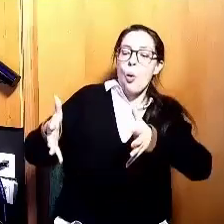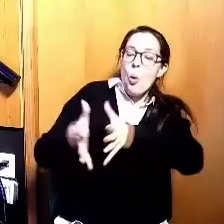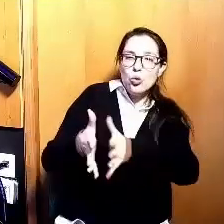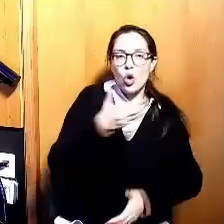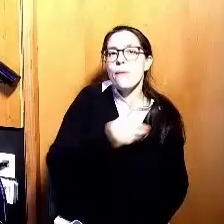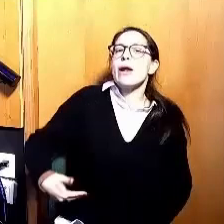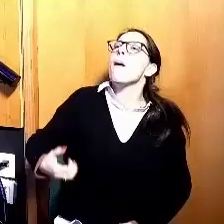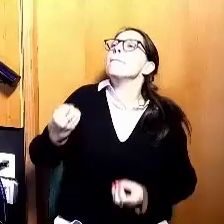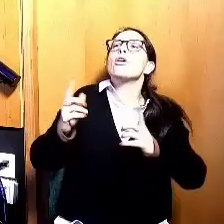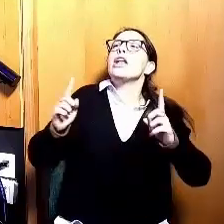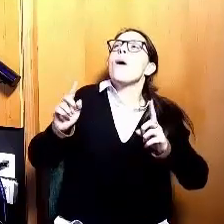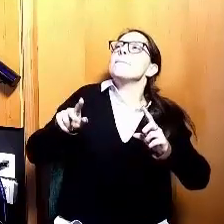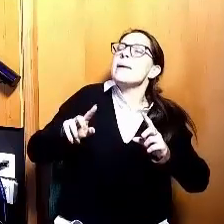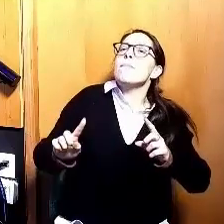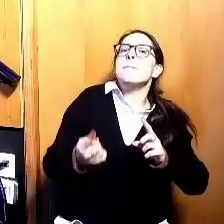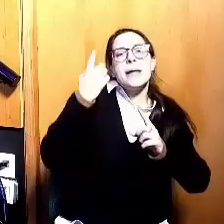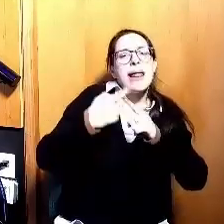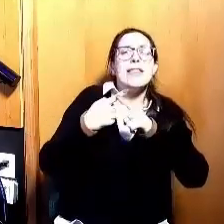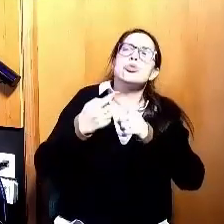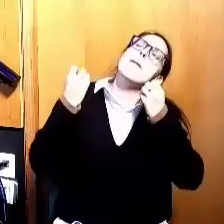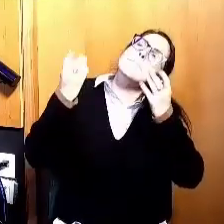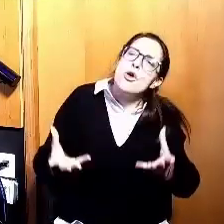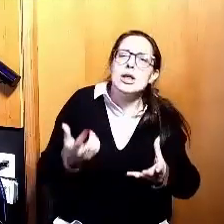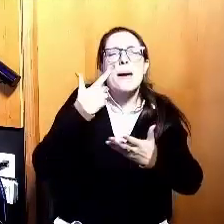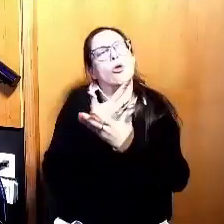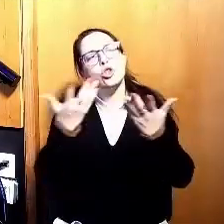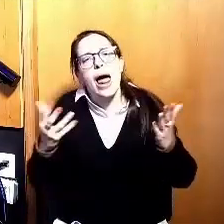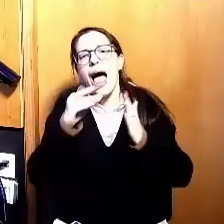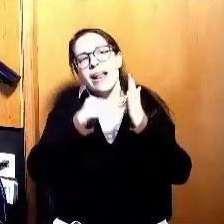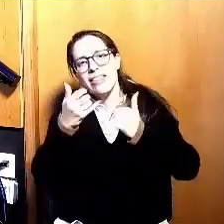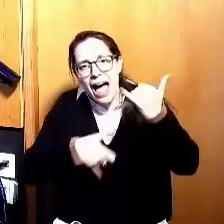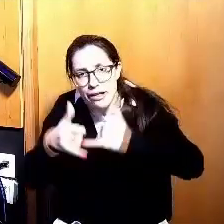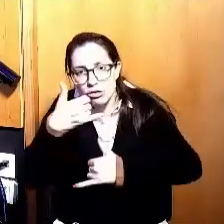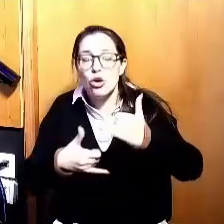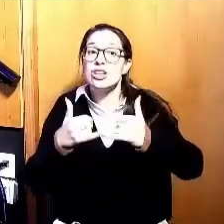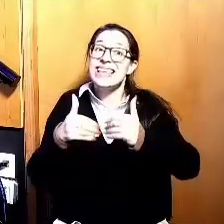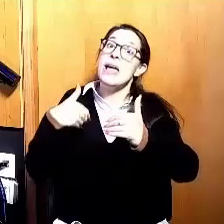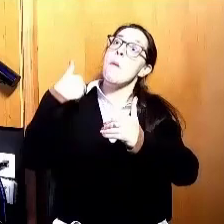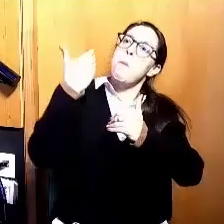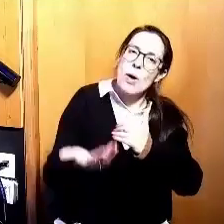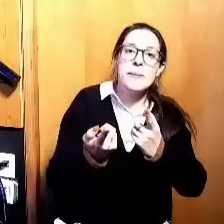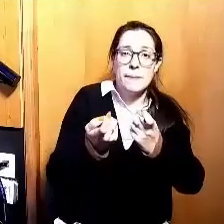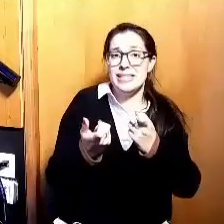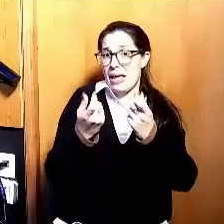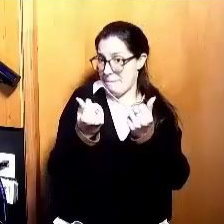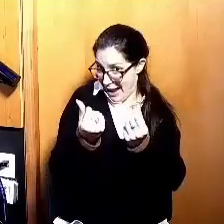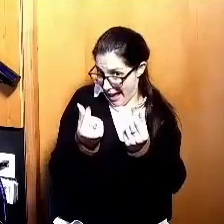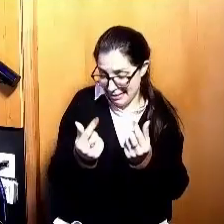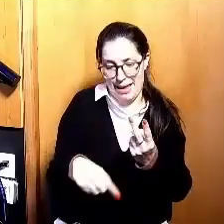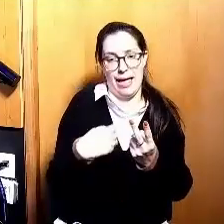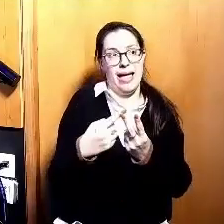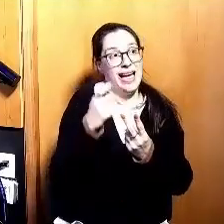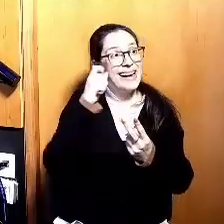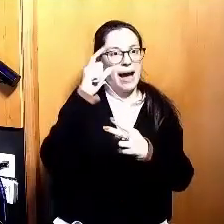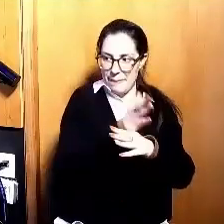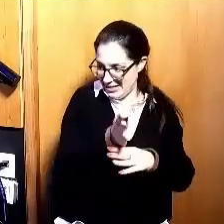mismo esa primera discusión de por qué abrir datos, cómo empezar cuando hay que acompañar con infraestructura, hay que acompañar con